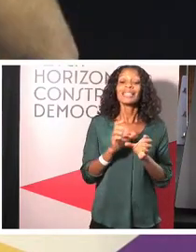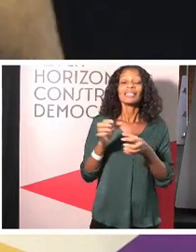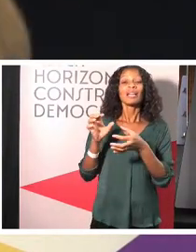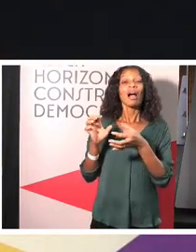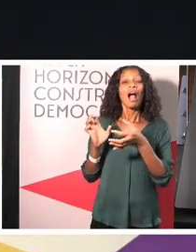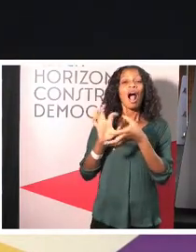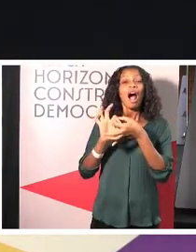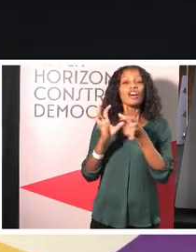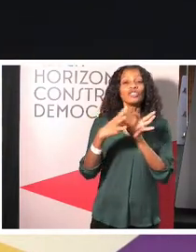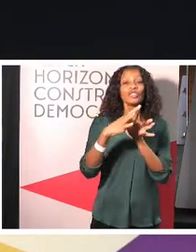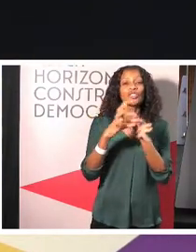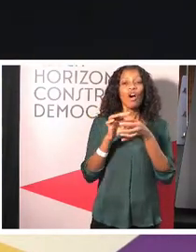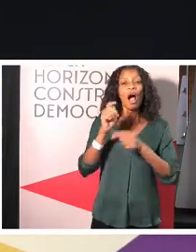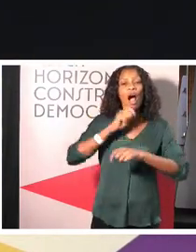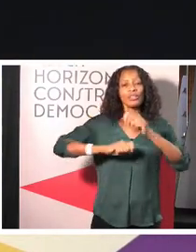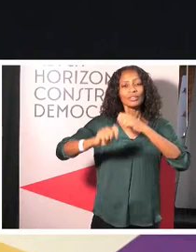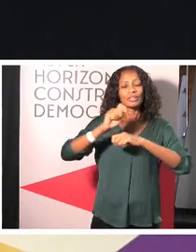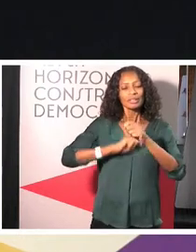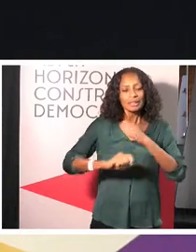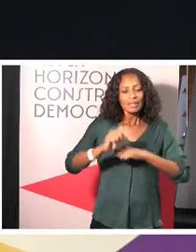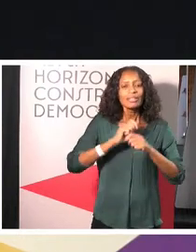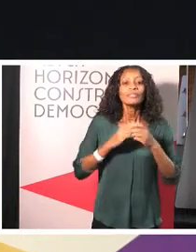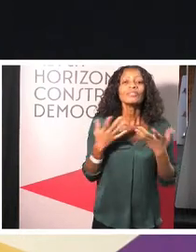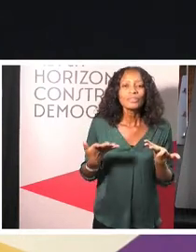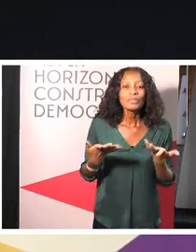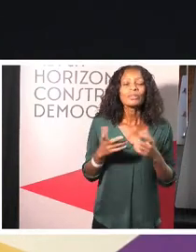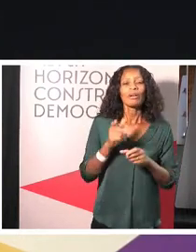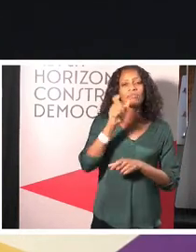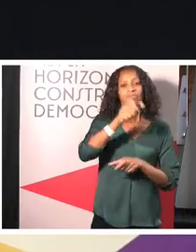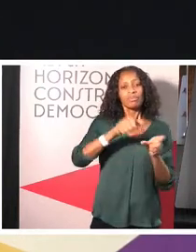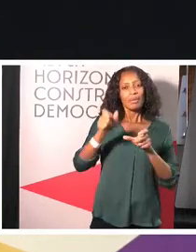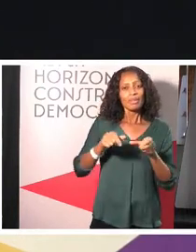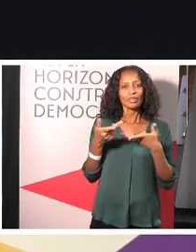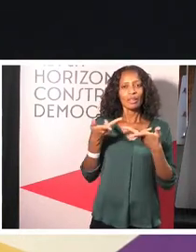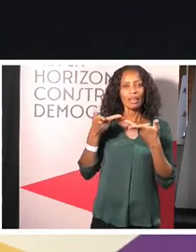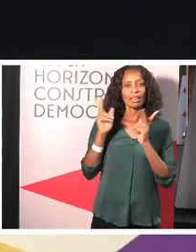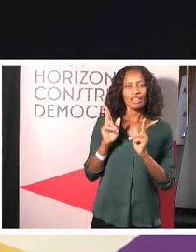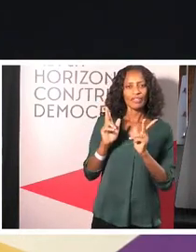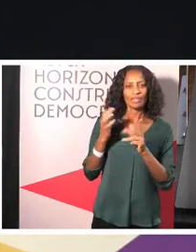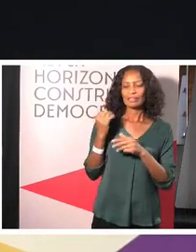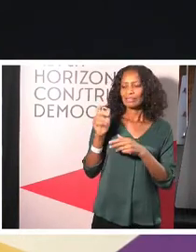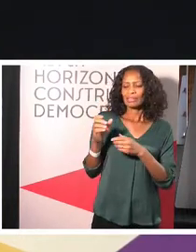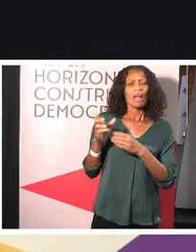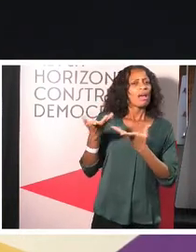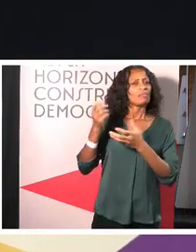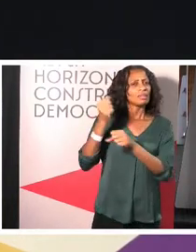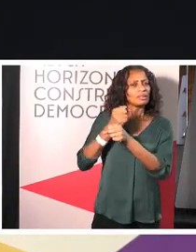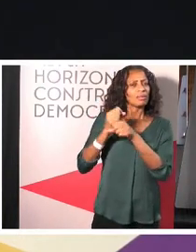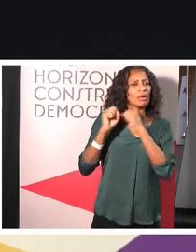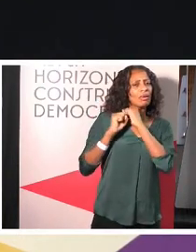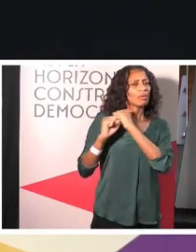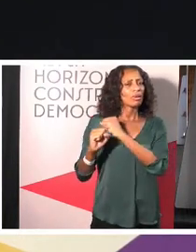emancipados de la división del trabajo, y esto lo empieza a decir ya en su crítica a Hegel, concluye